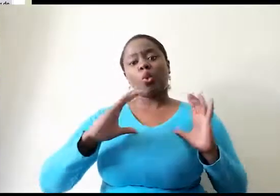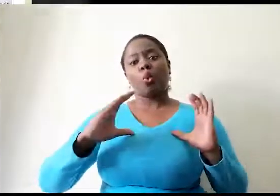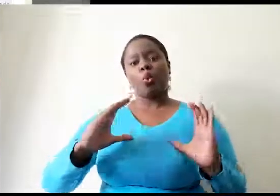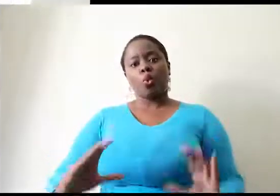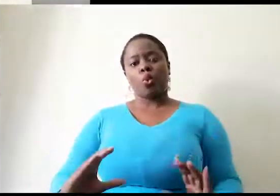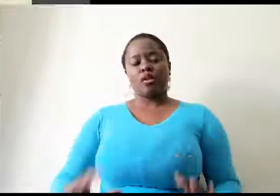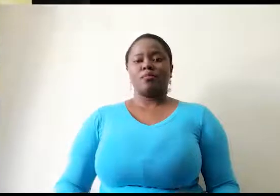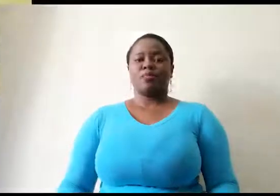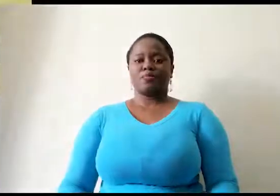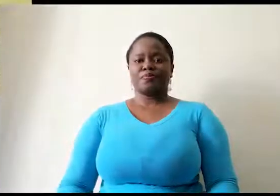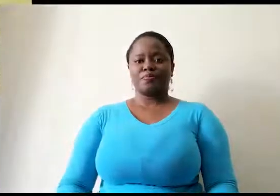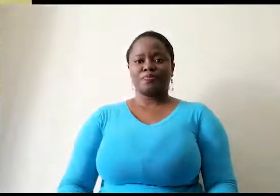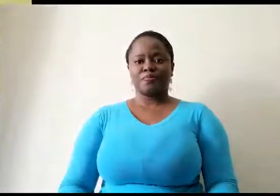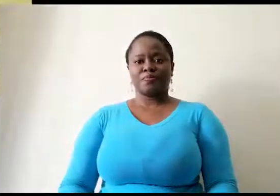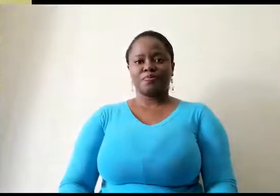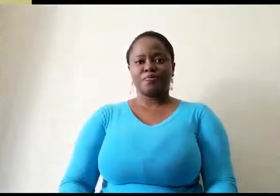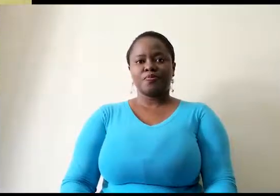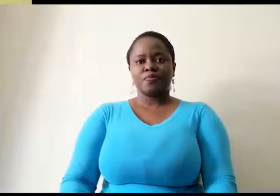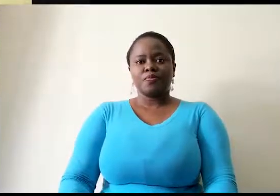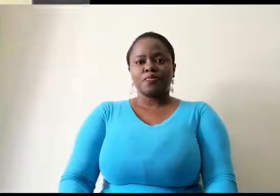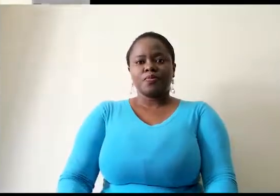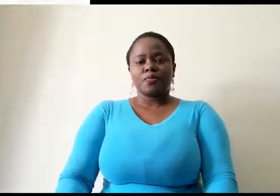dolores del cuerpo.